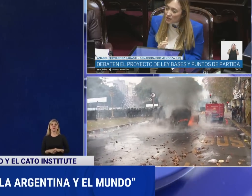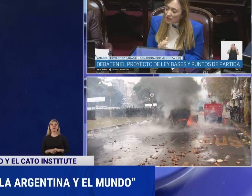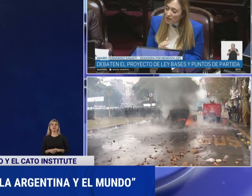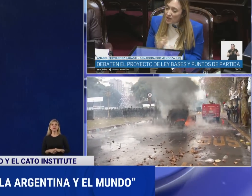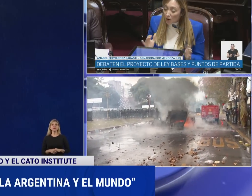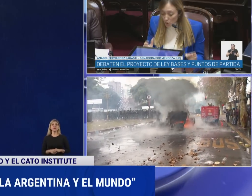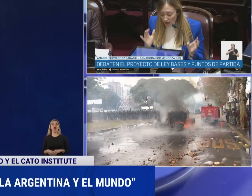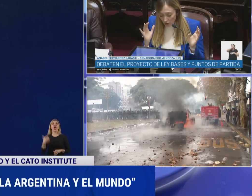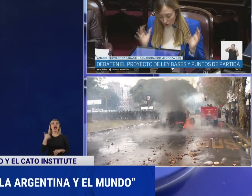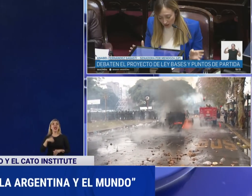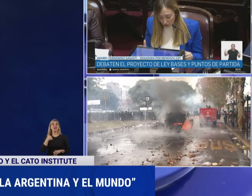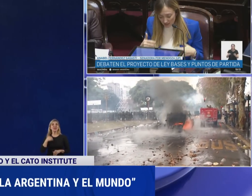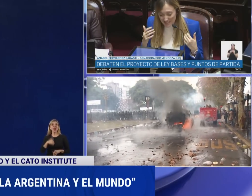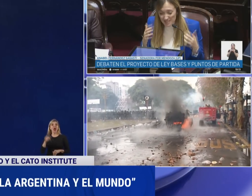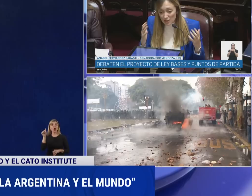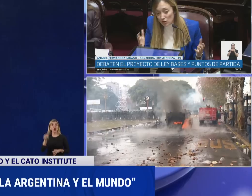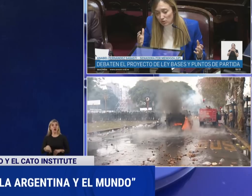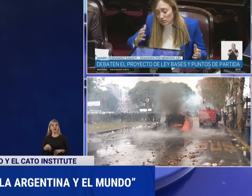la Argentina tiene hoy